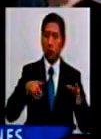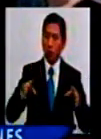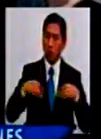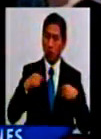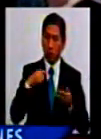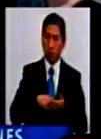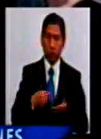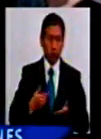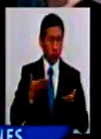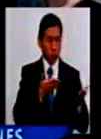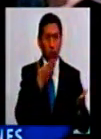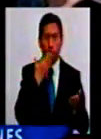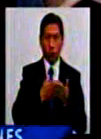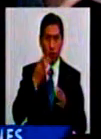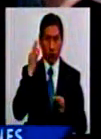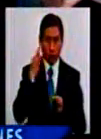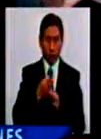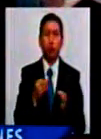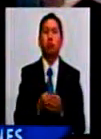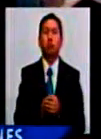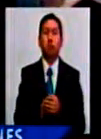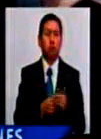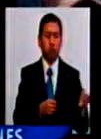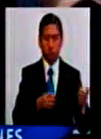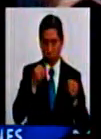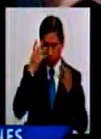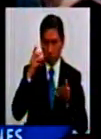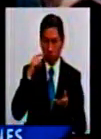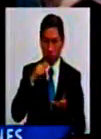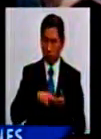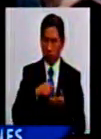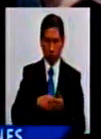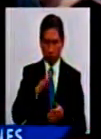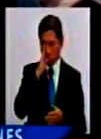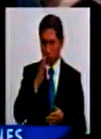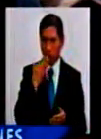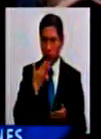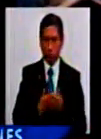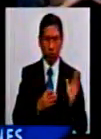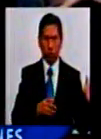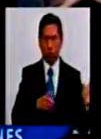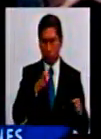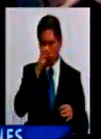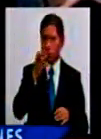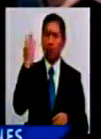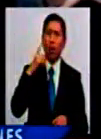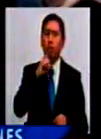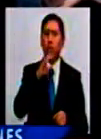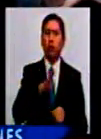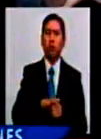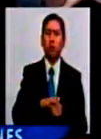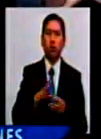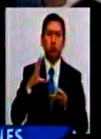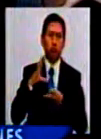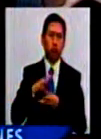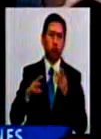esta oferta de buena fe y de cumplir de manera consistente con su promesa histórica.